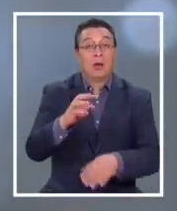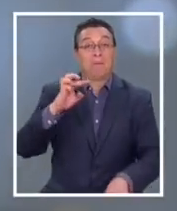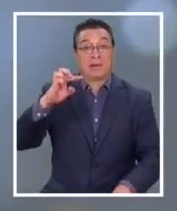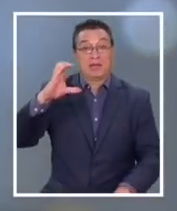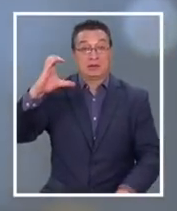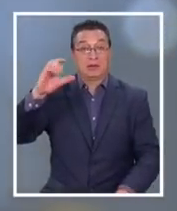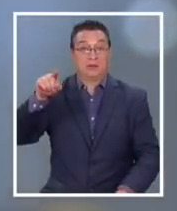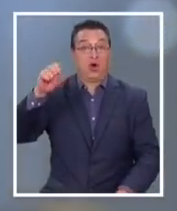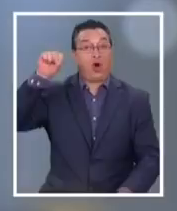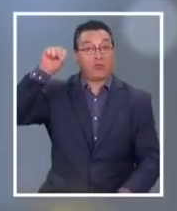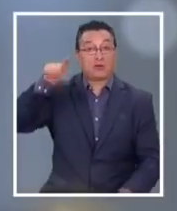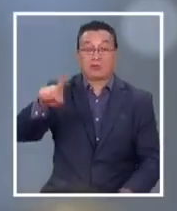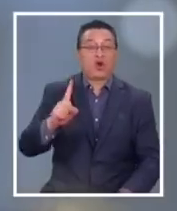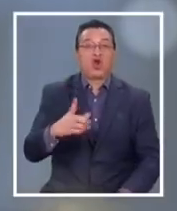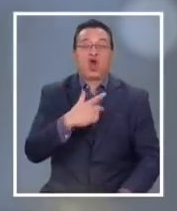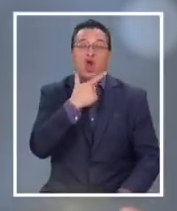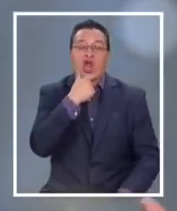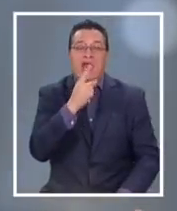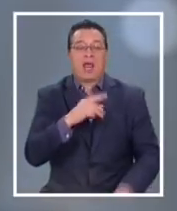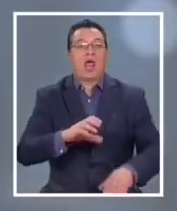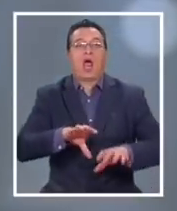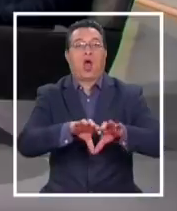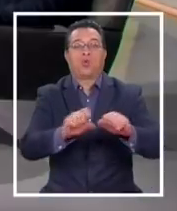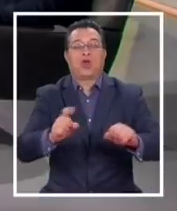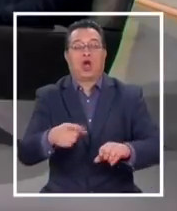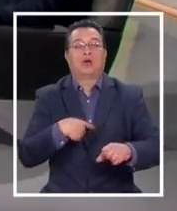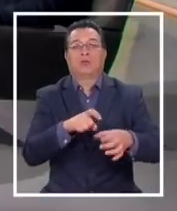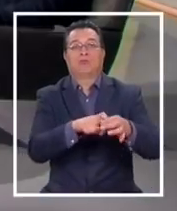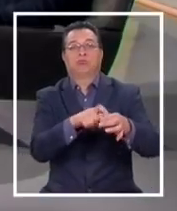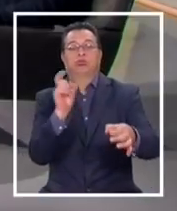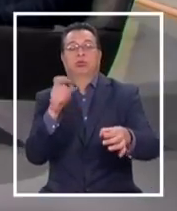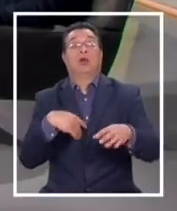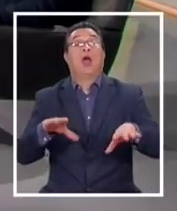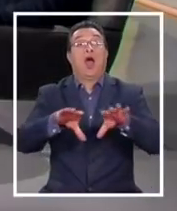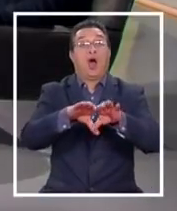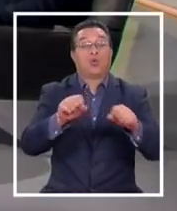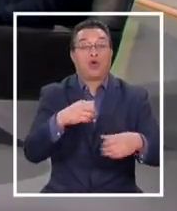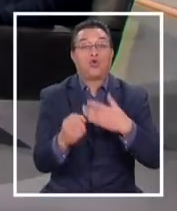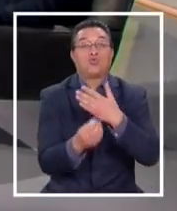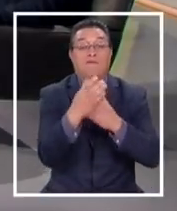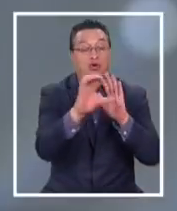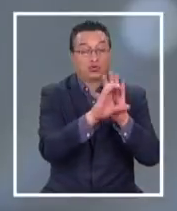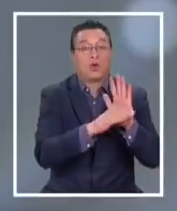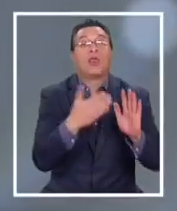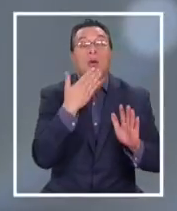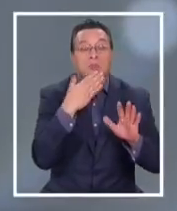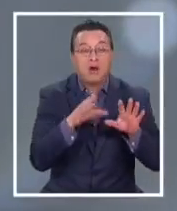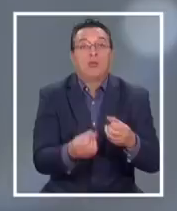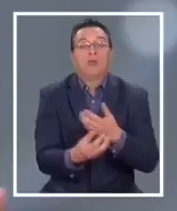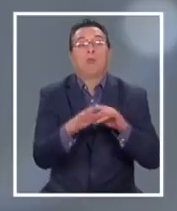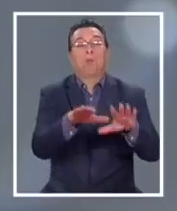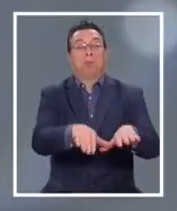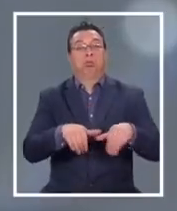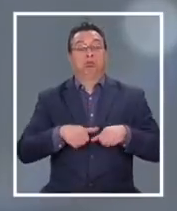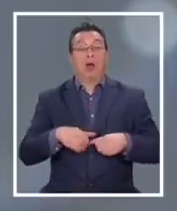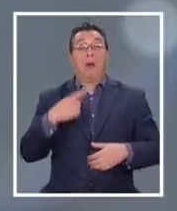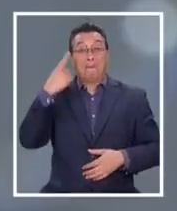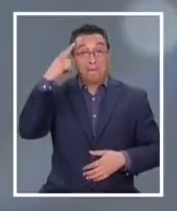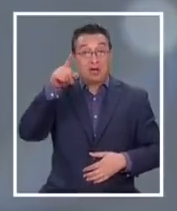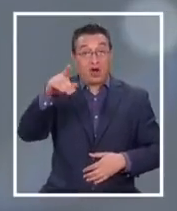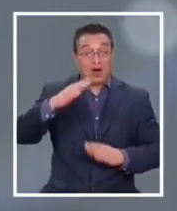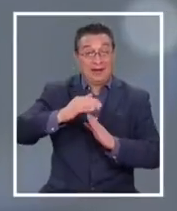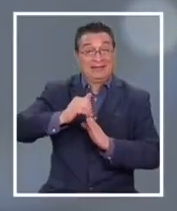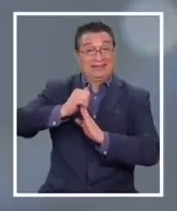Partido Comunista, que no quiere ningún acuerdo y se arrestaron también del acuerdo por la nueva constitución. Hay que decirlo, pero Yerna Proboste